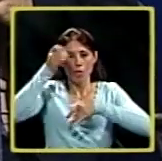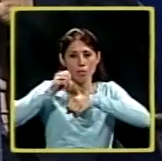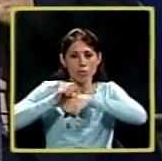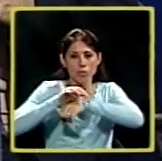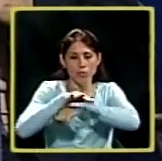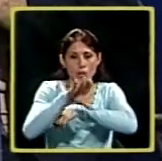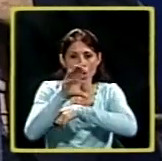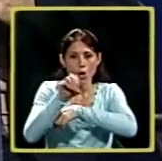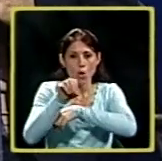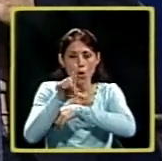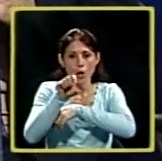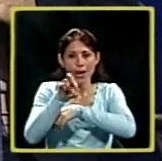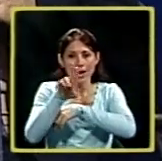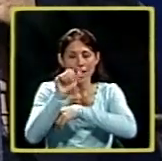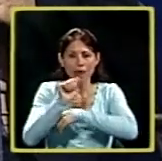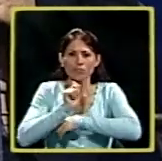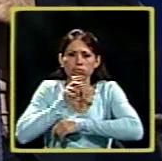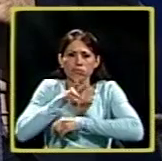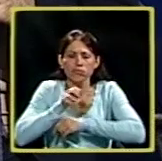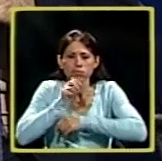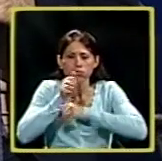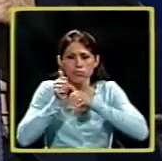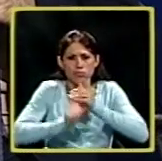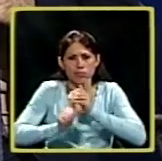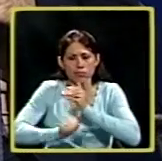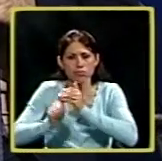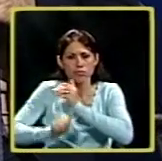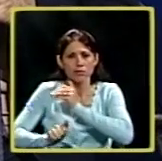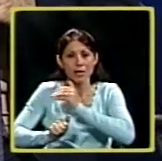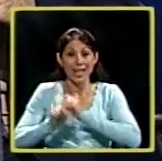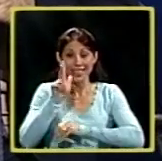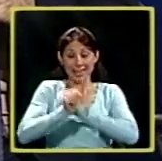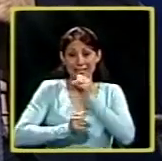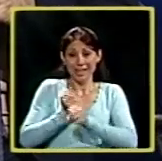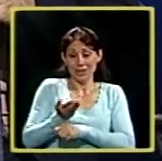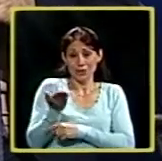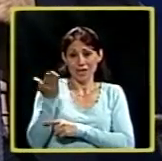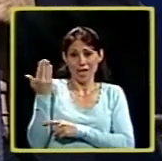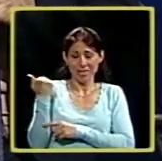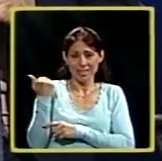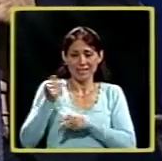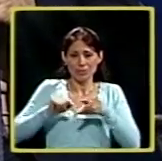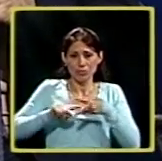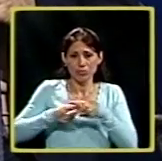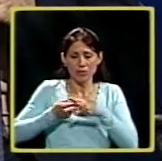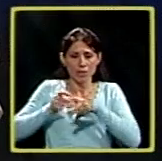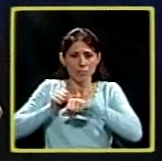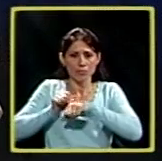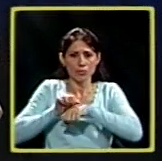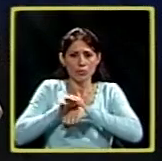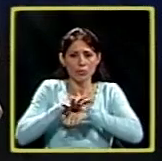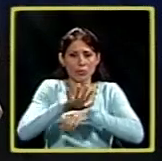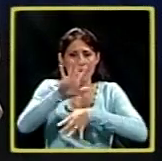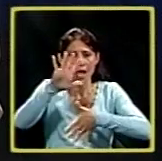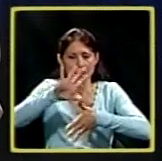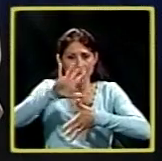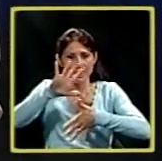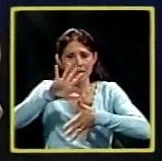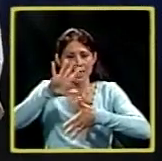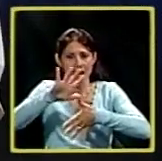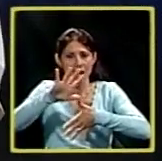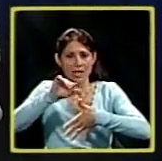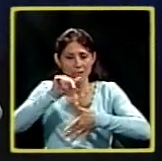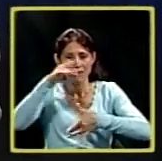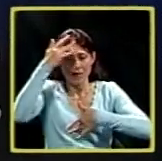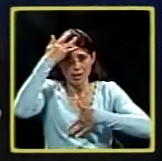al continente americano 3 años antes y que venía recorriendo todo el continente americano, y